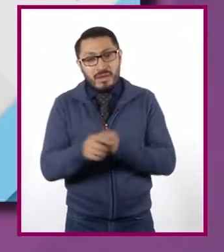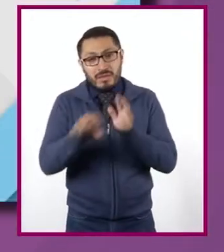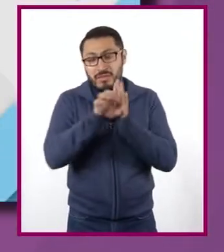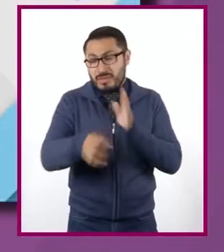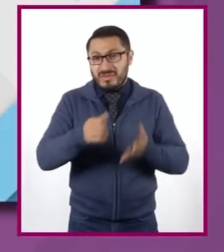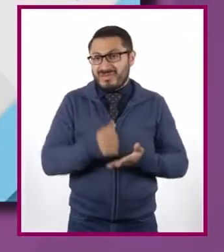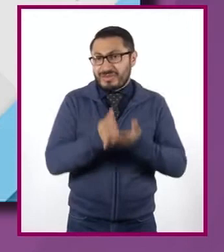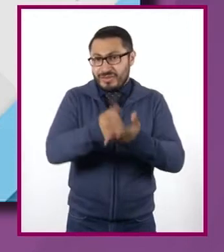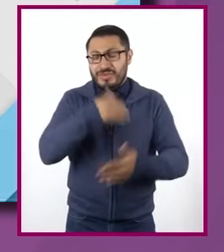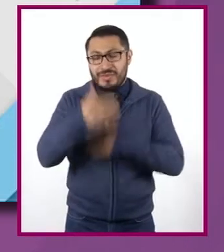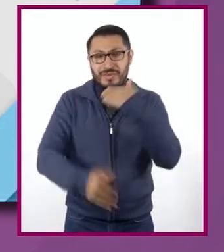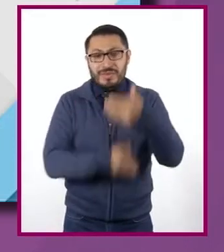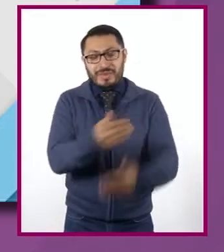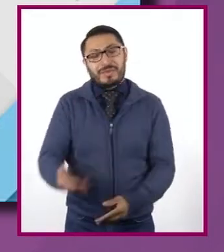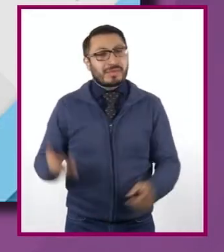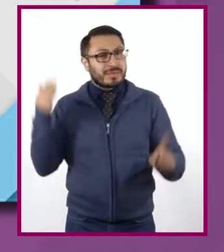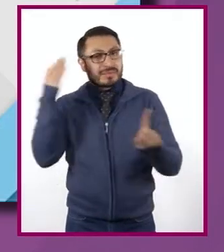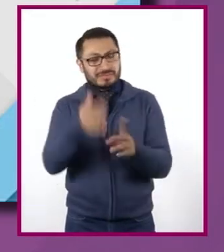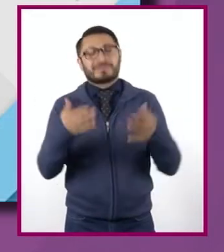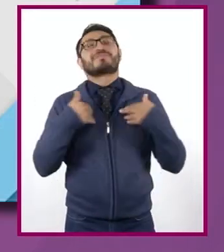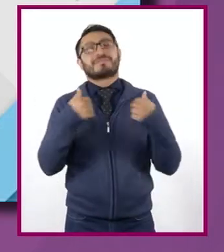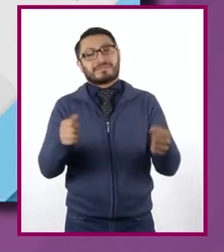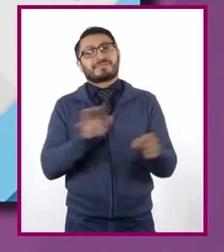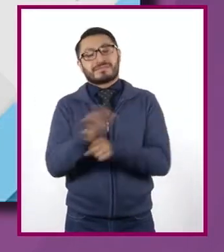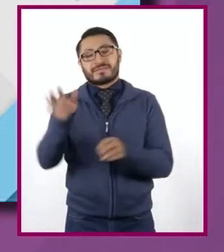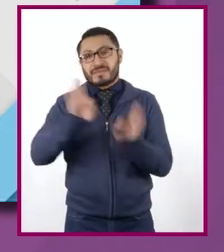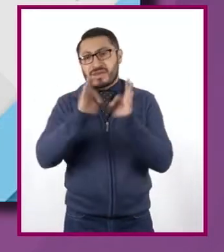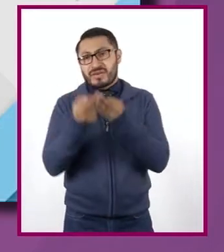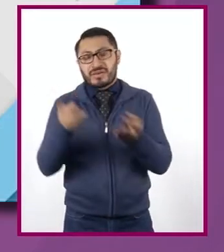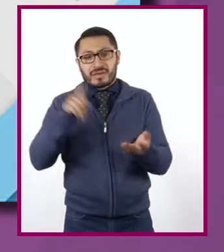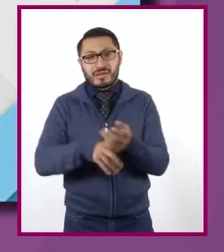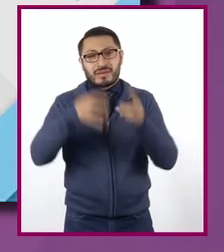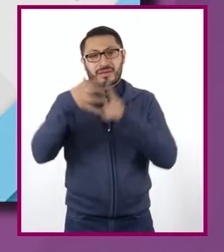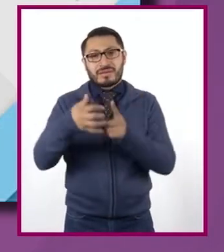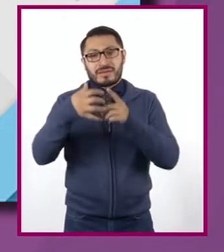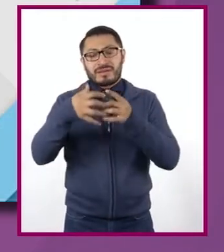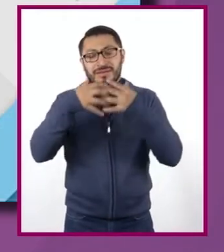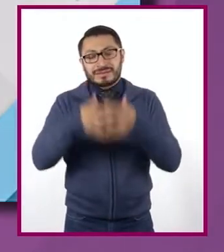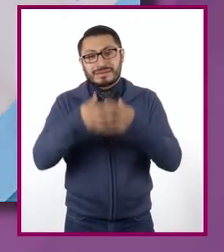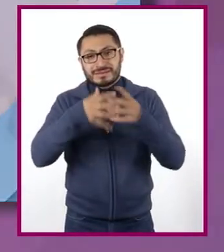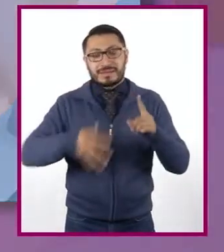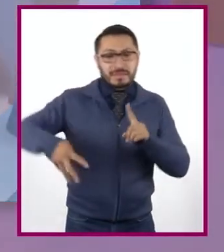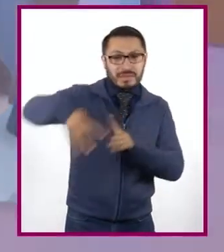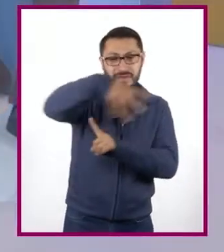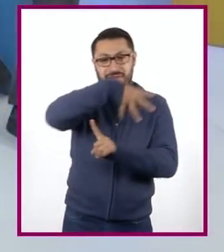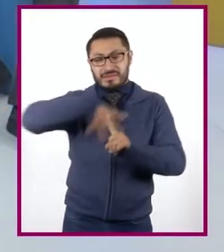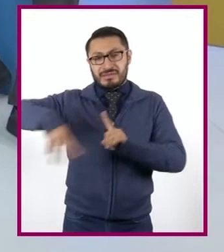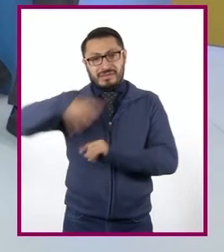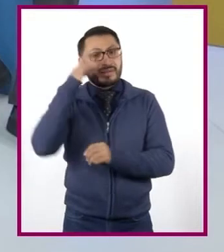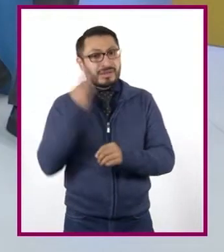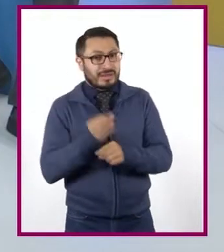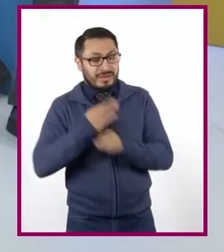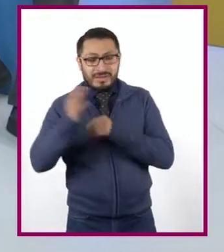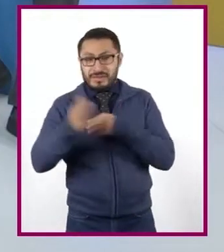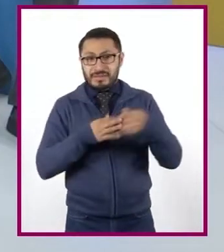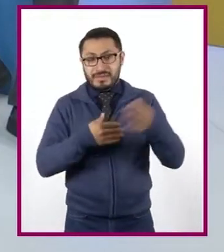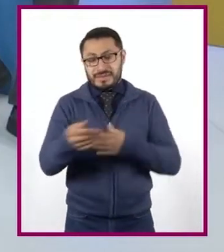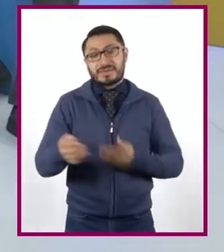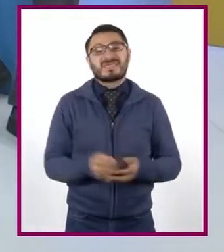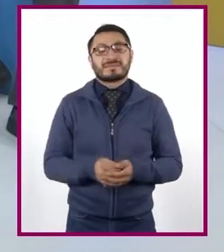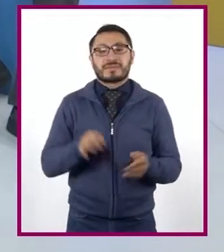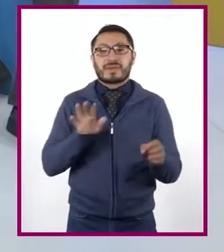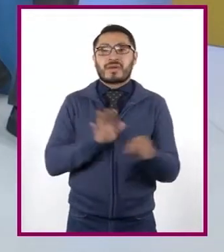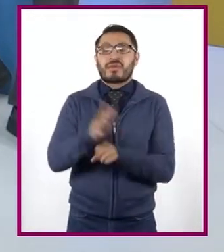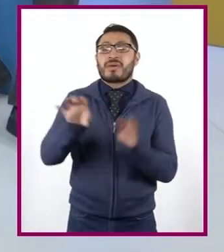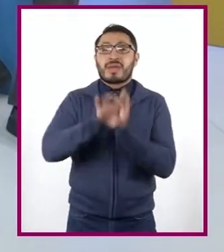progreso hacia la precisión y el entendimiento del sistema solar de la actualidad. ¿Qué ejemplos de modelos científicos nos